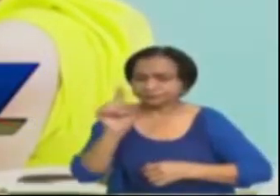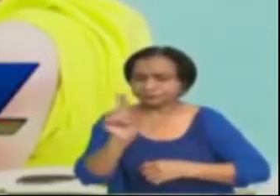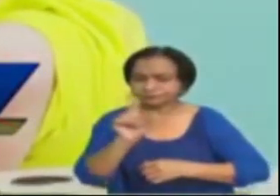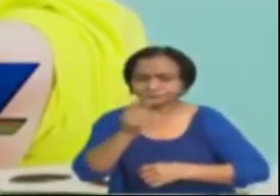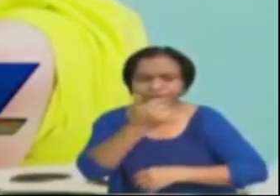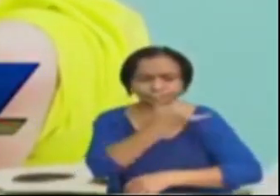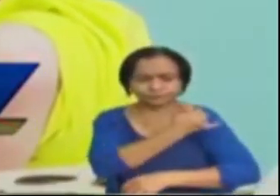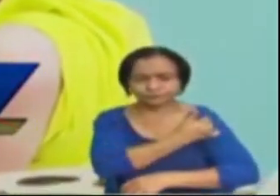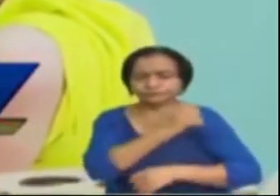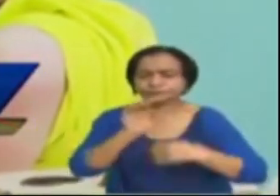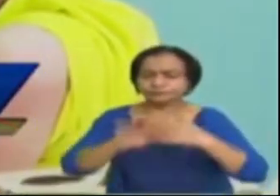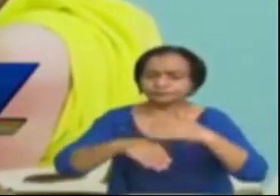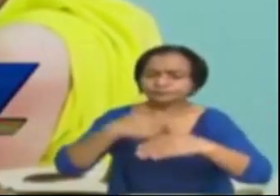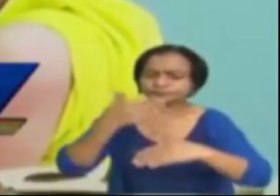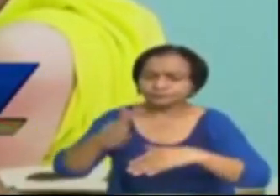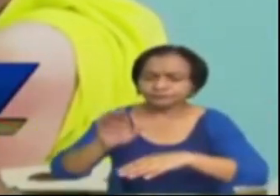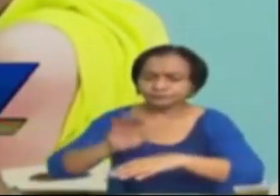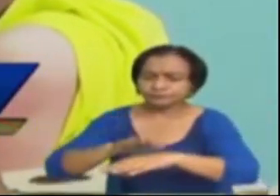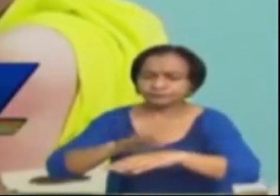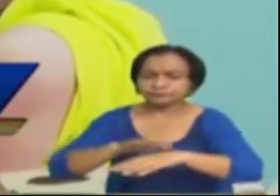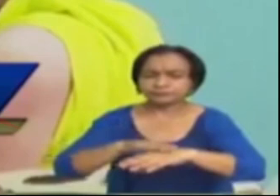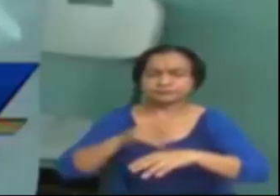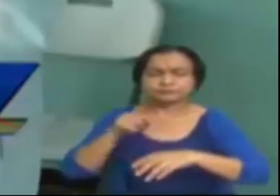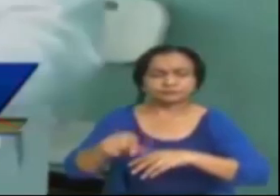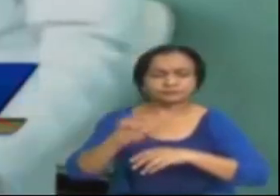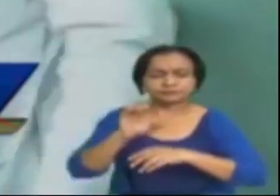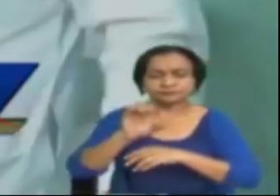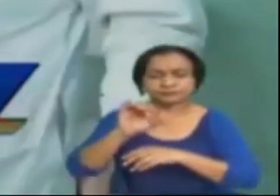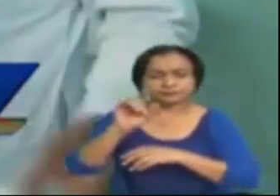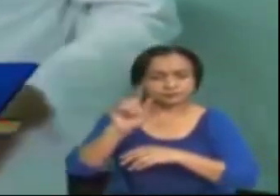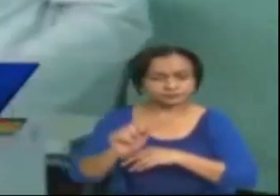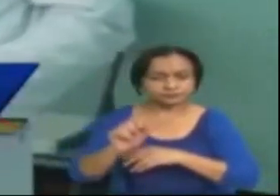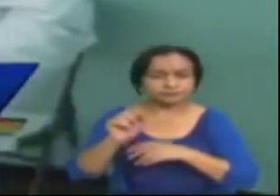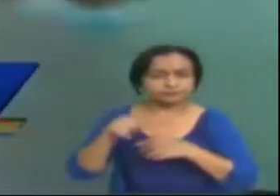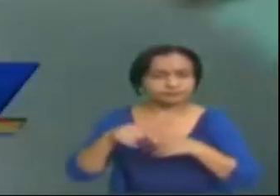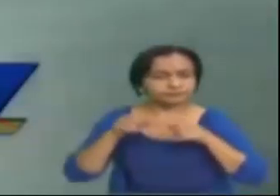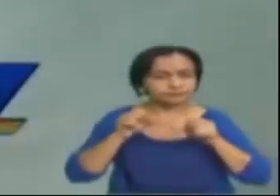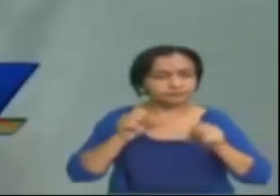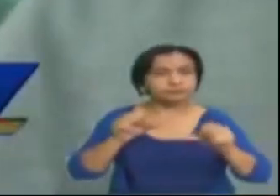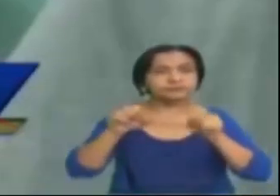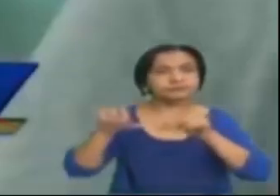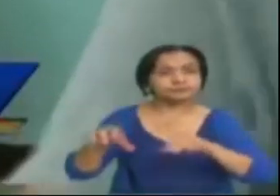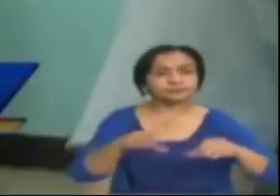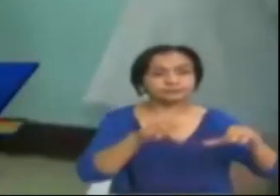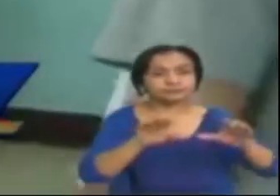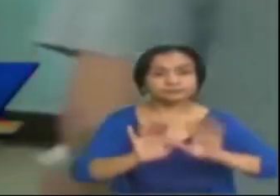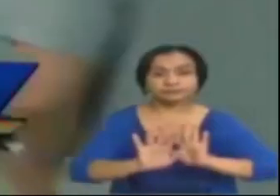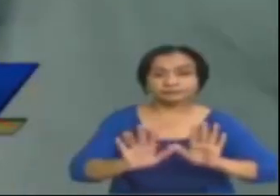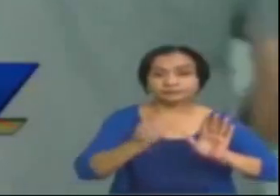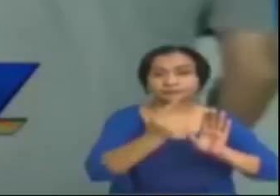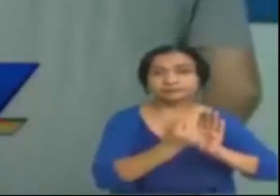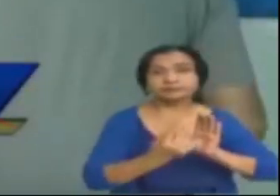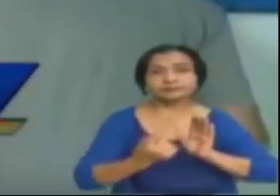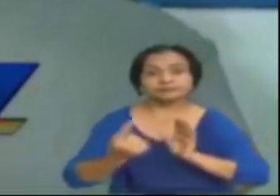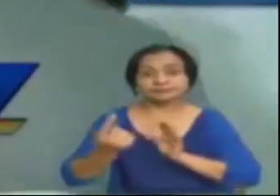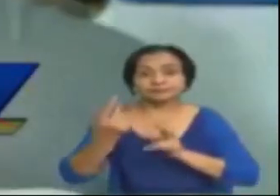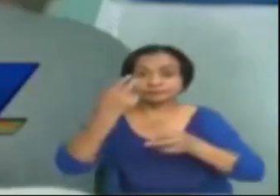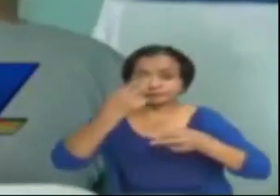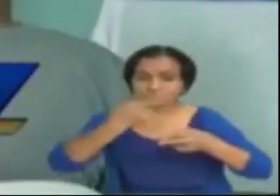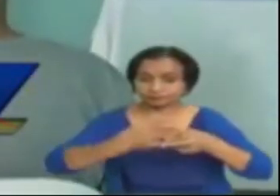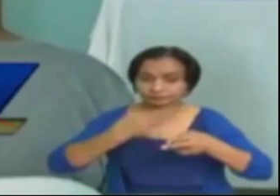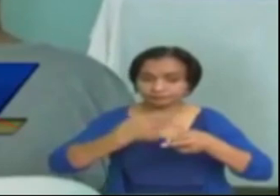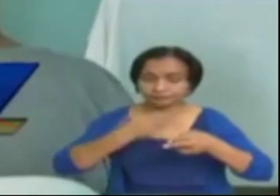67,500 17 al 24 de mayo es decir el 17 puntos 0 3 por ciento de su población